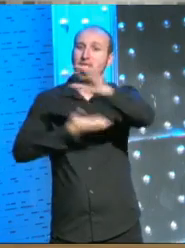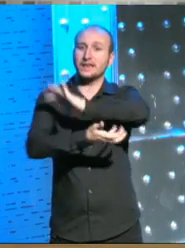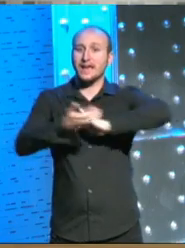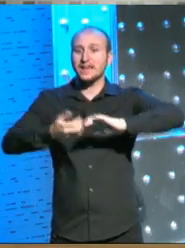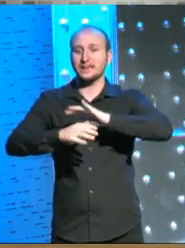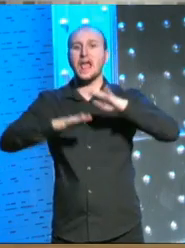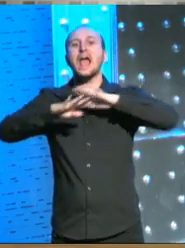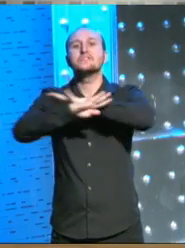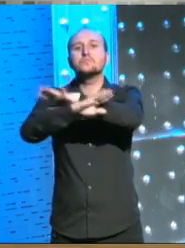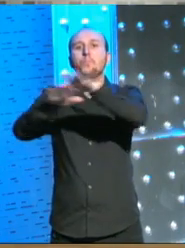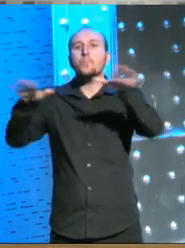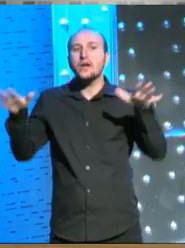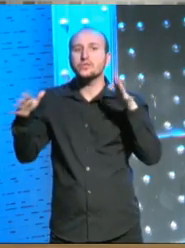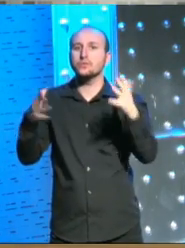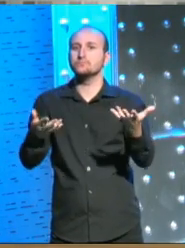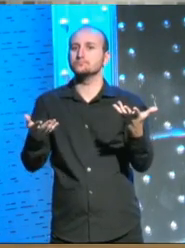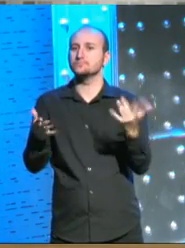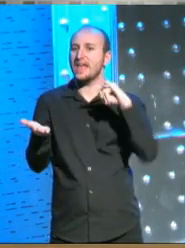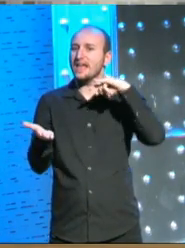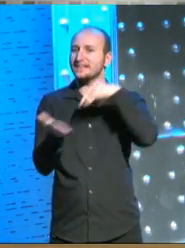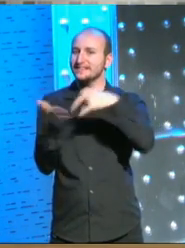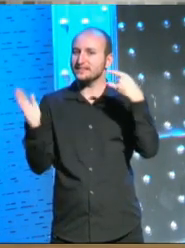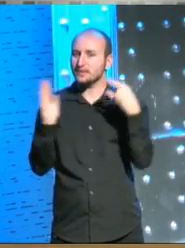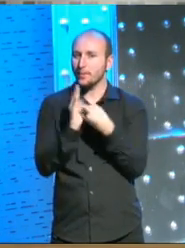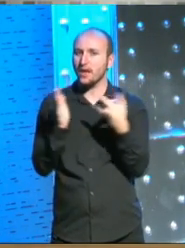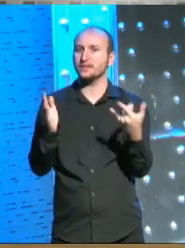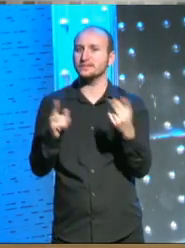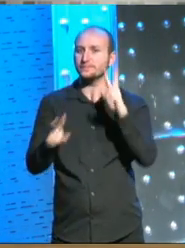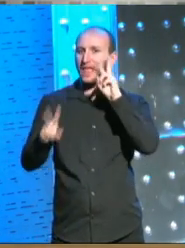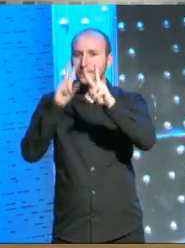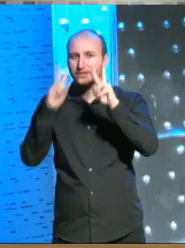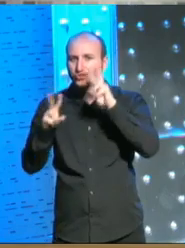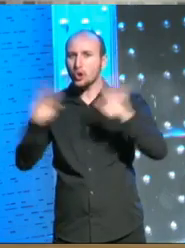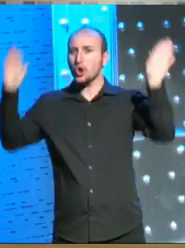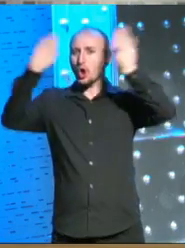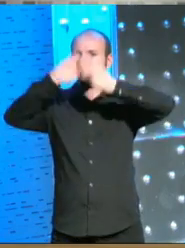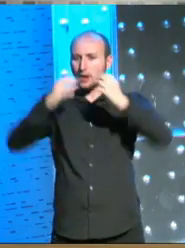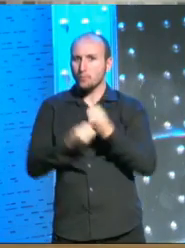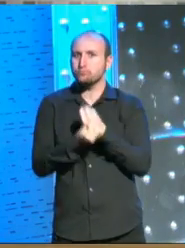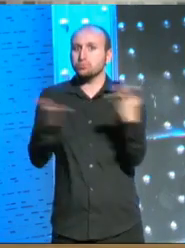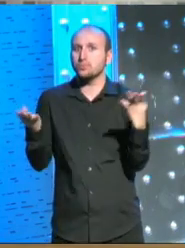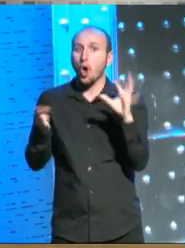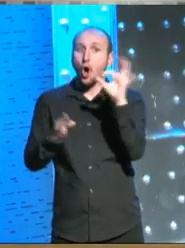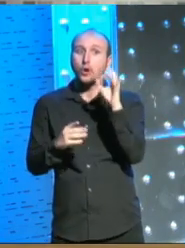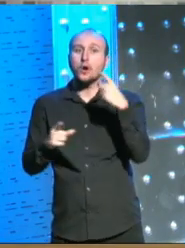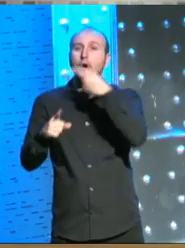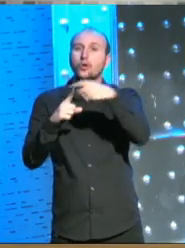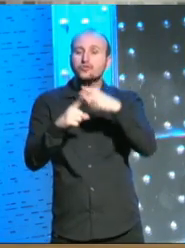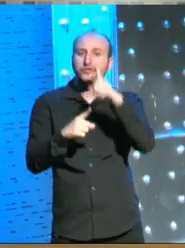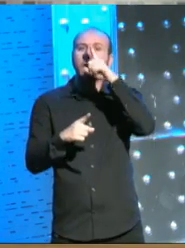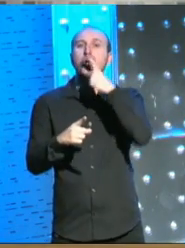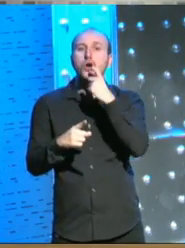espacio activa sistemas de visión nocturna, de fotografía infrarroja, de